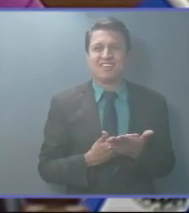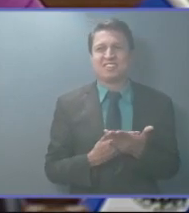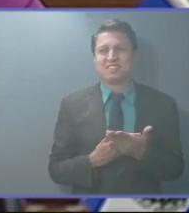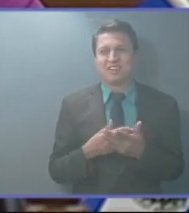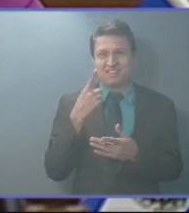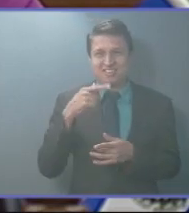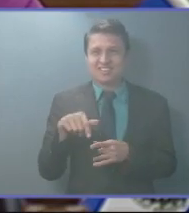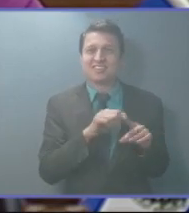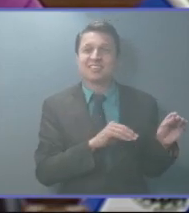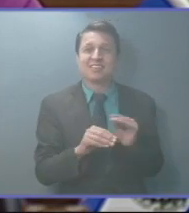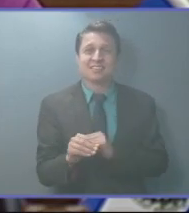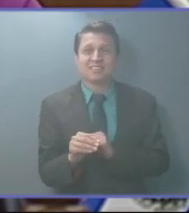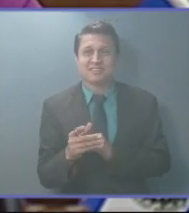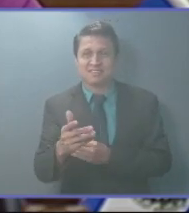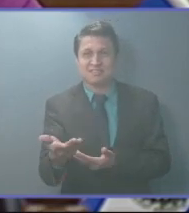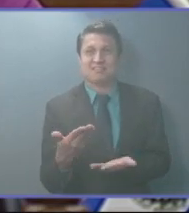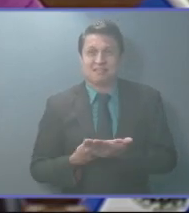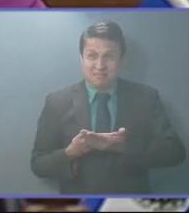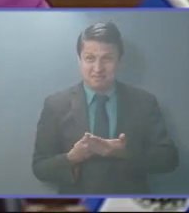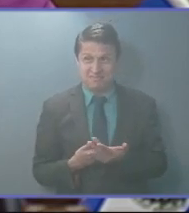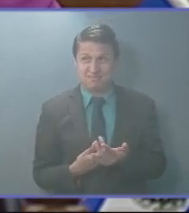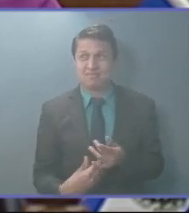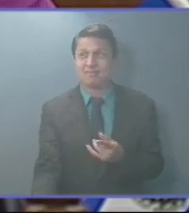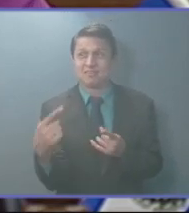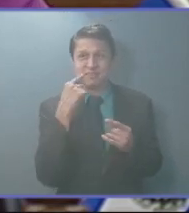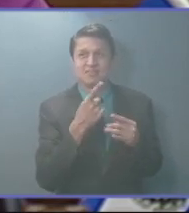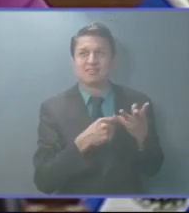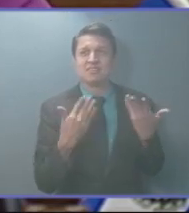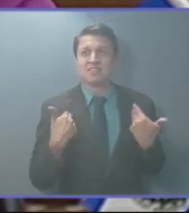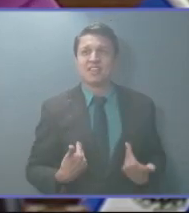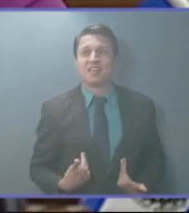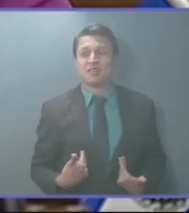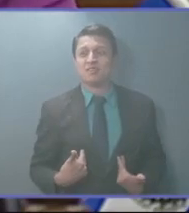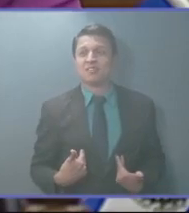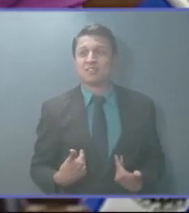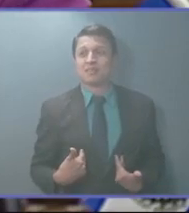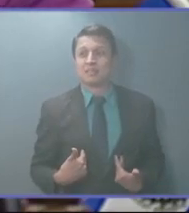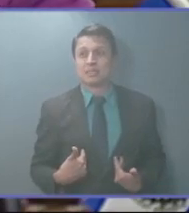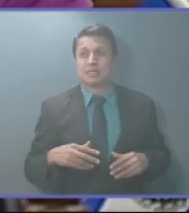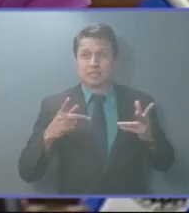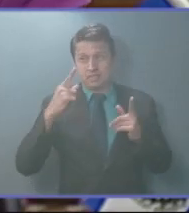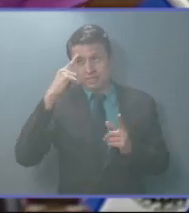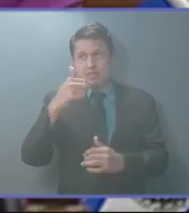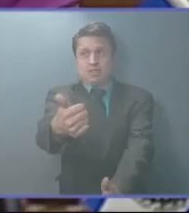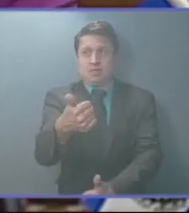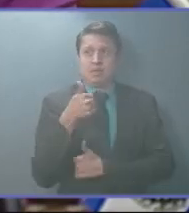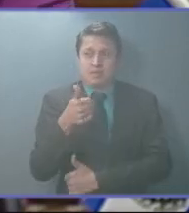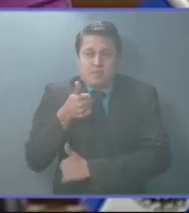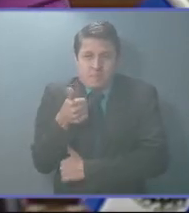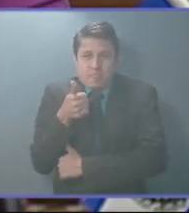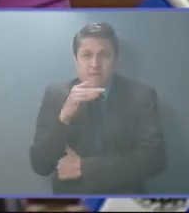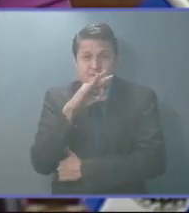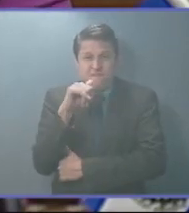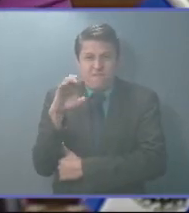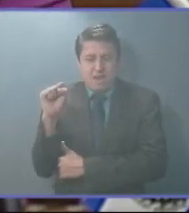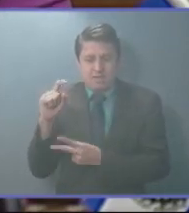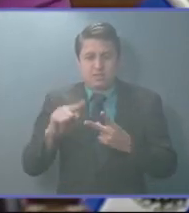es preocupante para los derechos humanos el ostentoso despliegue policial y militar